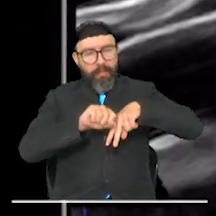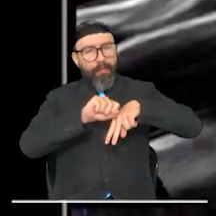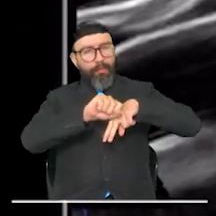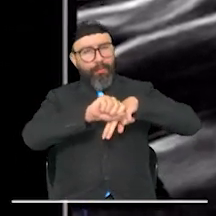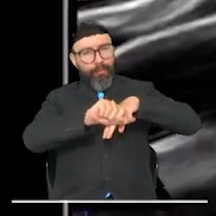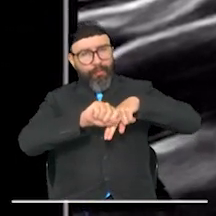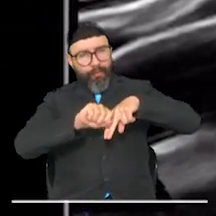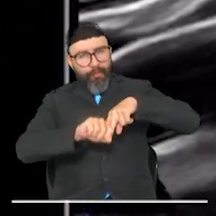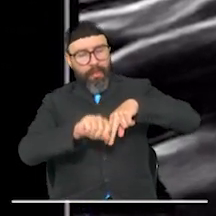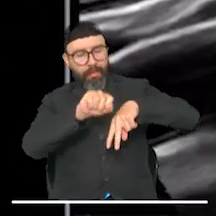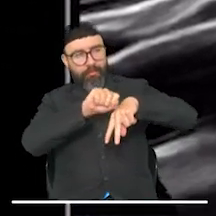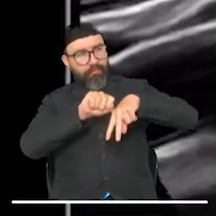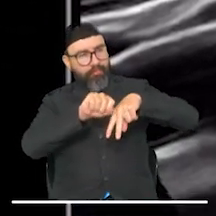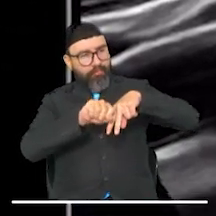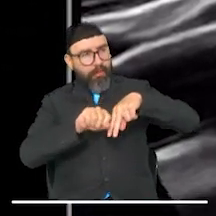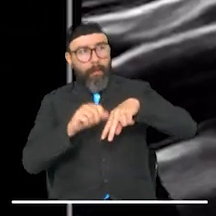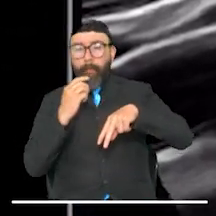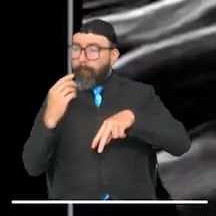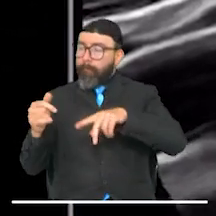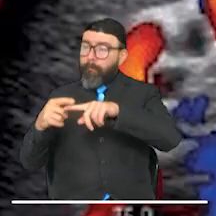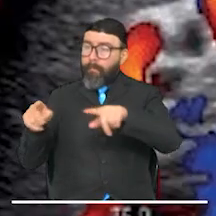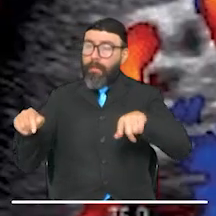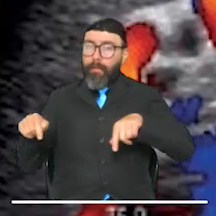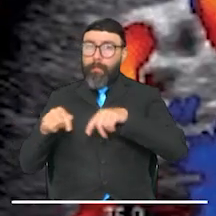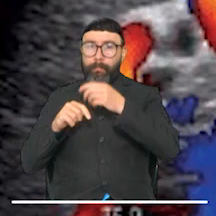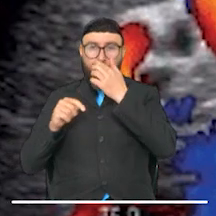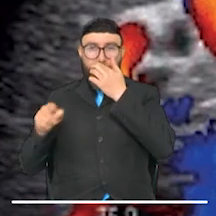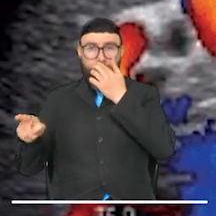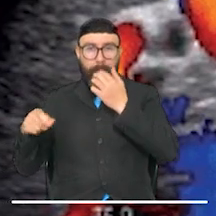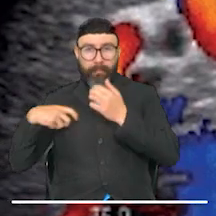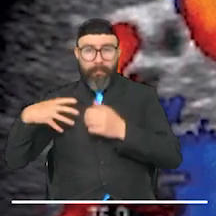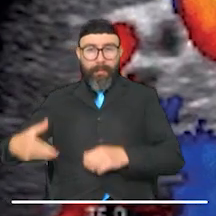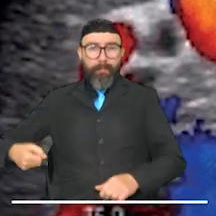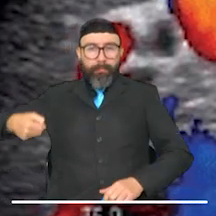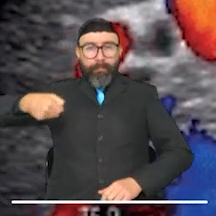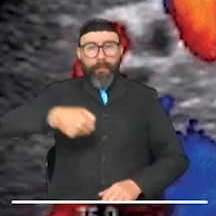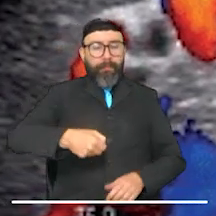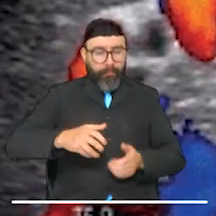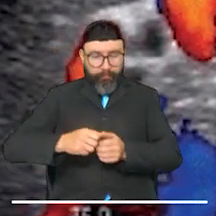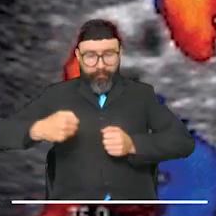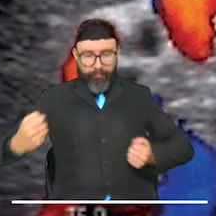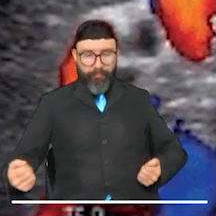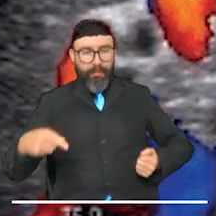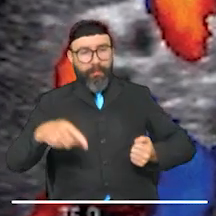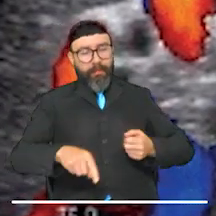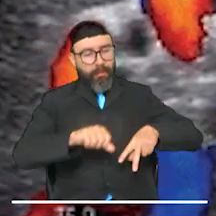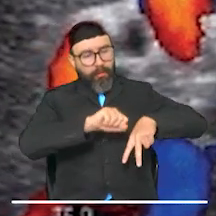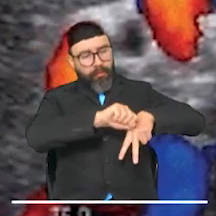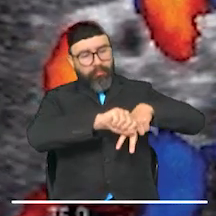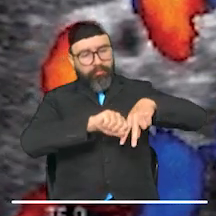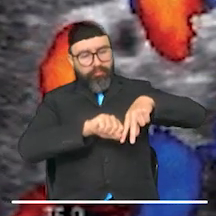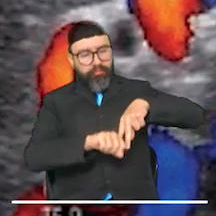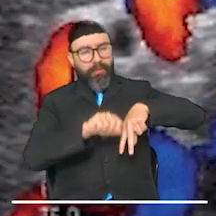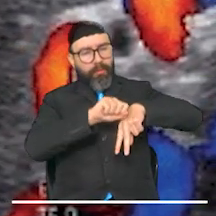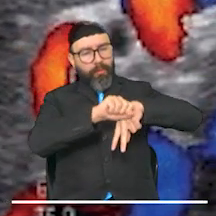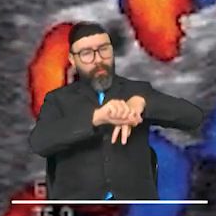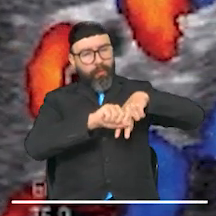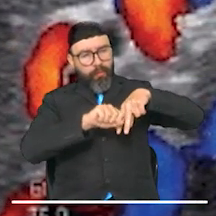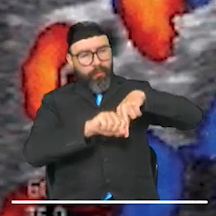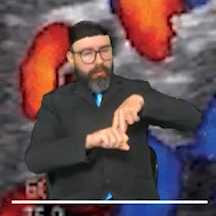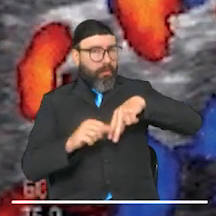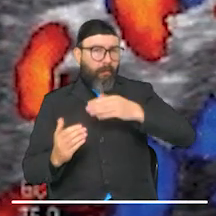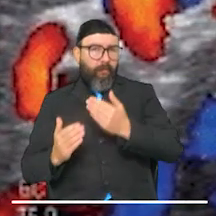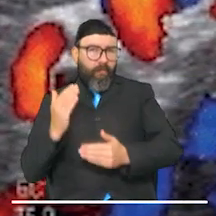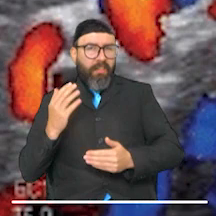pedestal o de consultorio y un equipo portátil que se usa con fines más de mayor movilidad